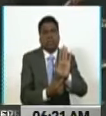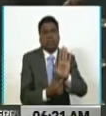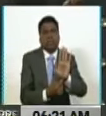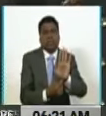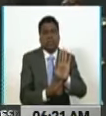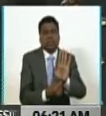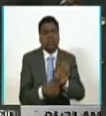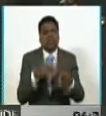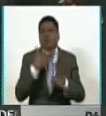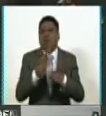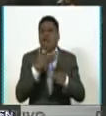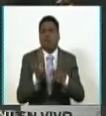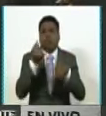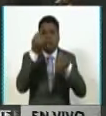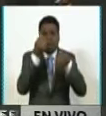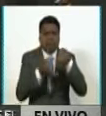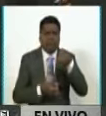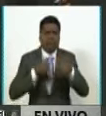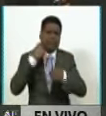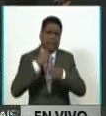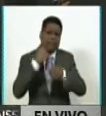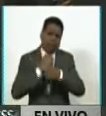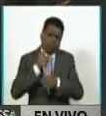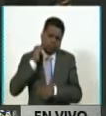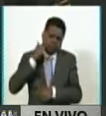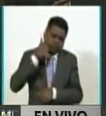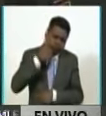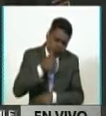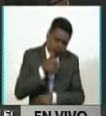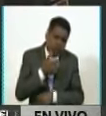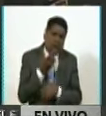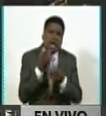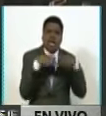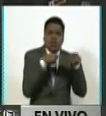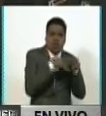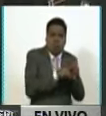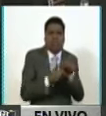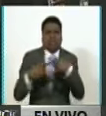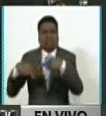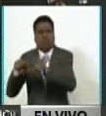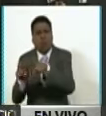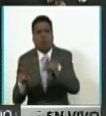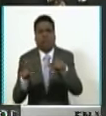obra, comenzó a verse como iguales, como hermanos.